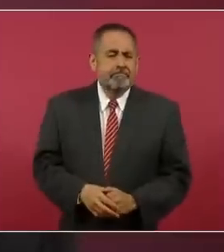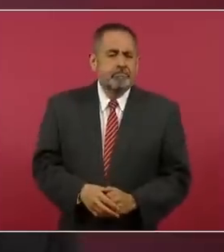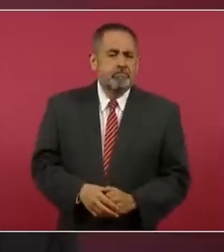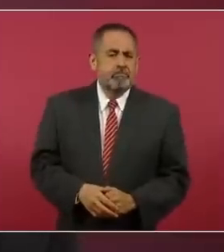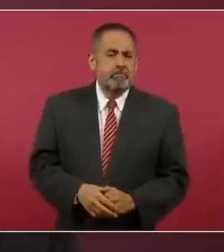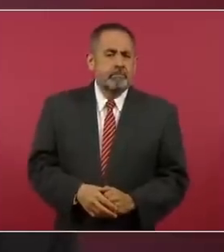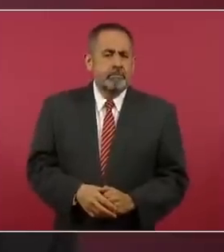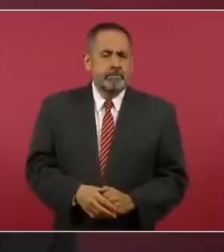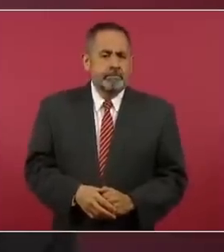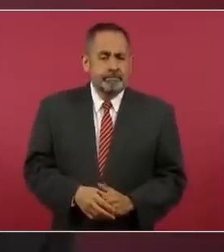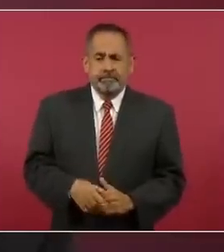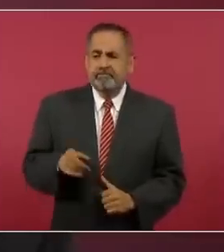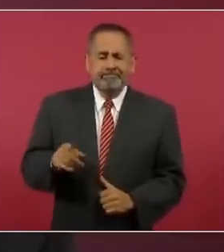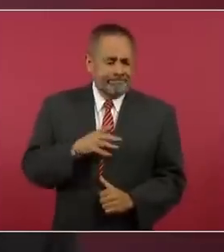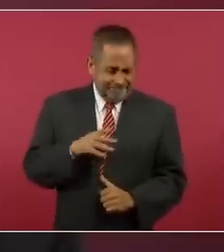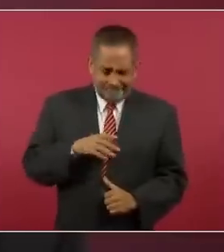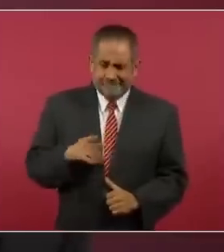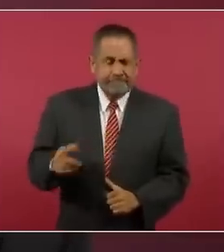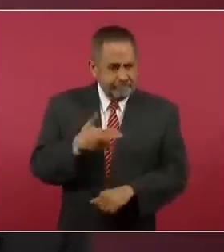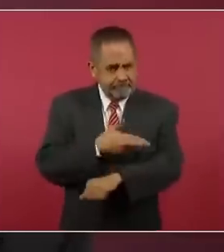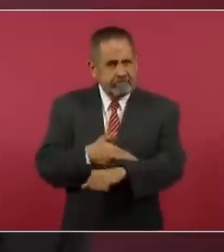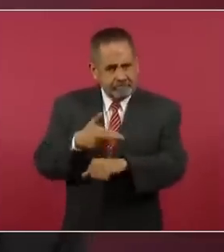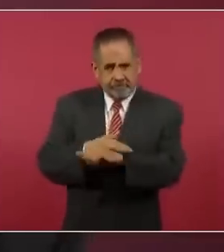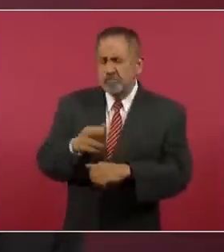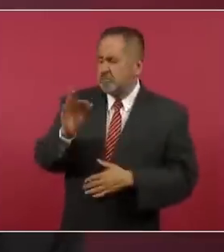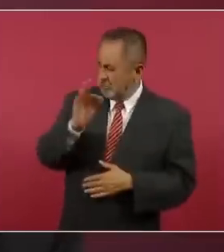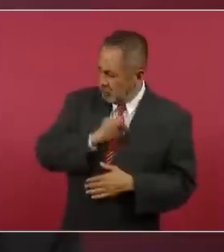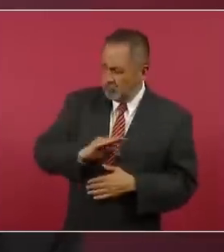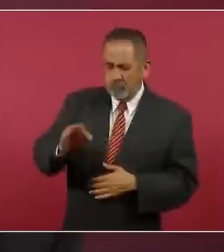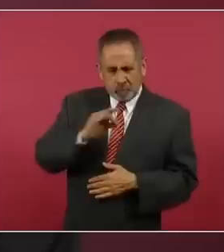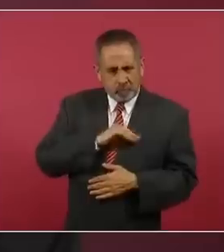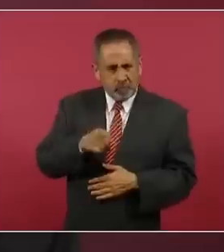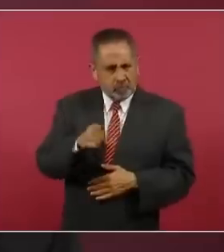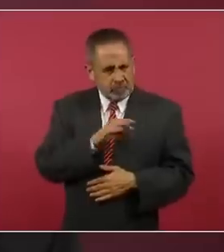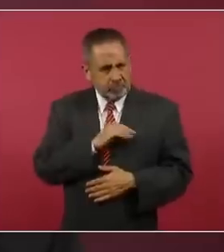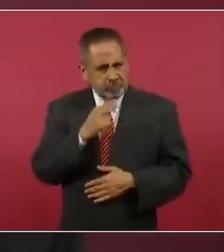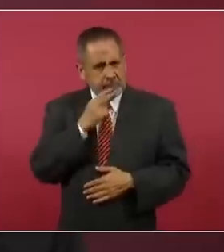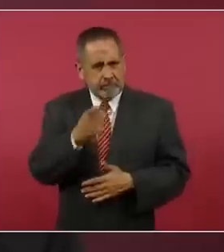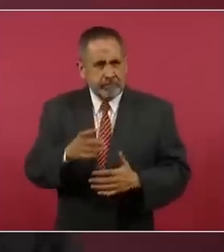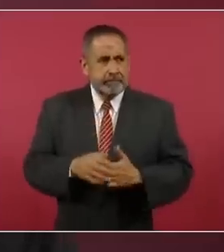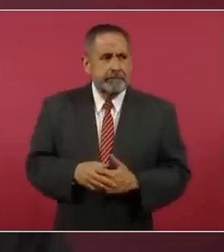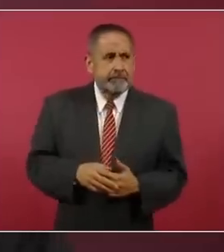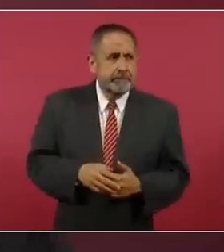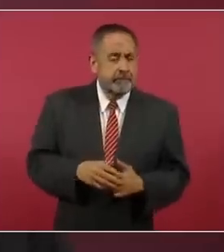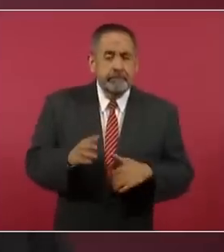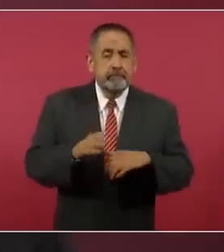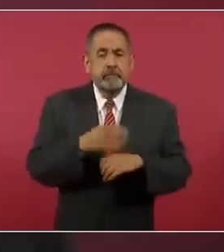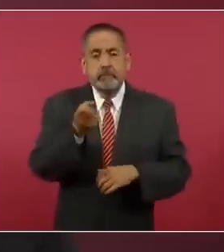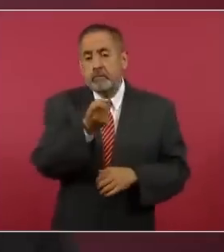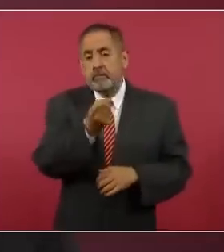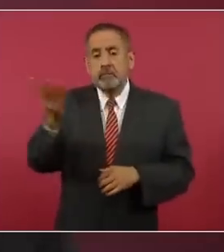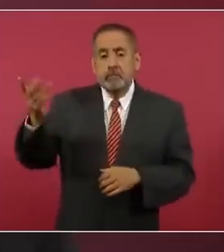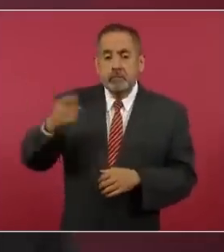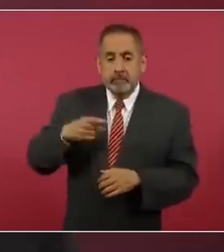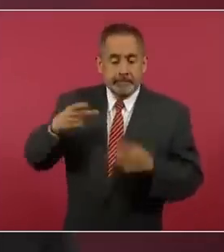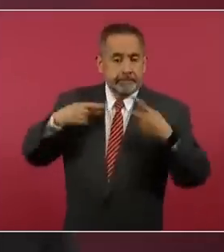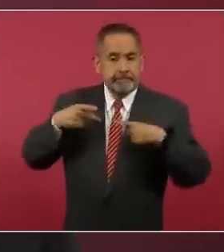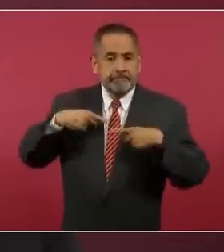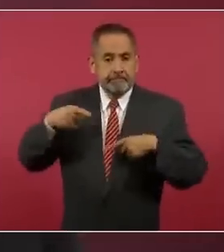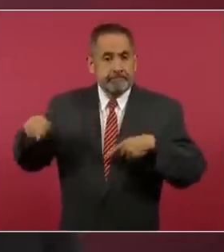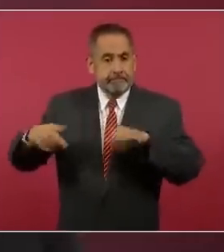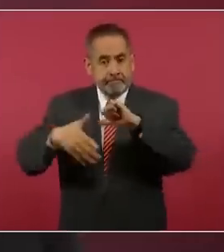Decirles que hay ese mecanismo, porque muchos escuchan la mañanera,